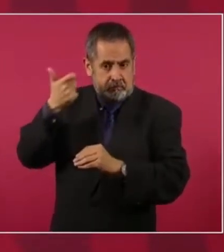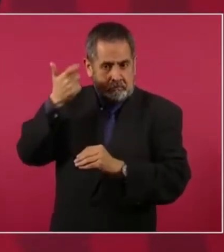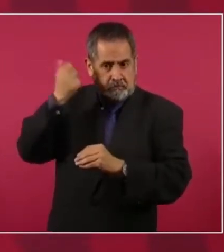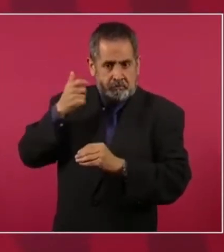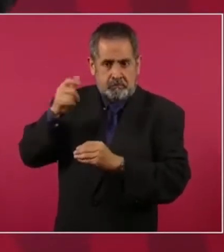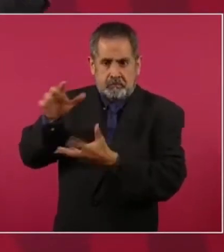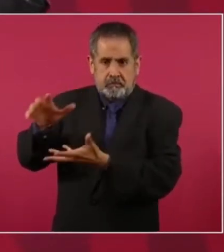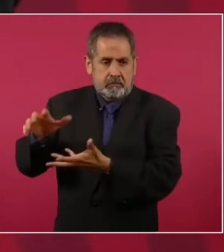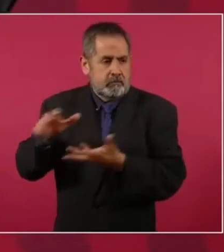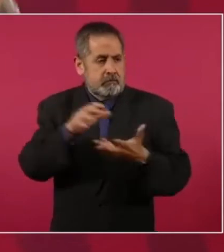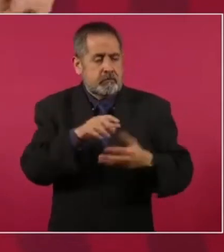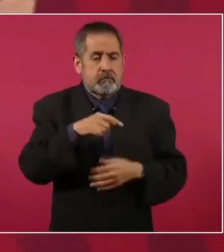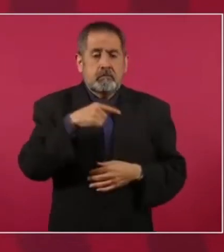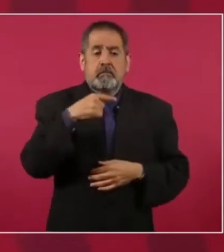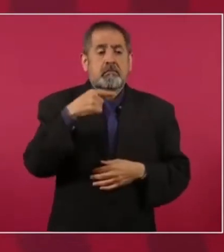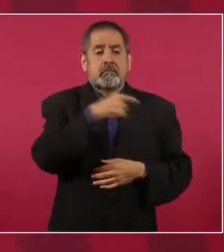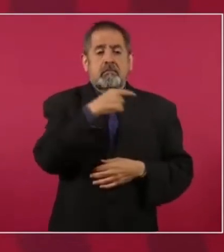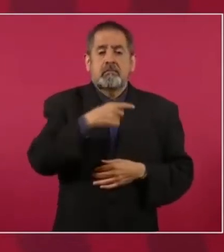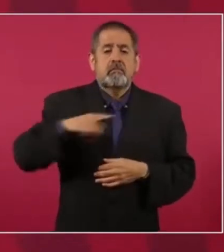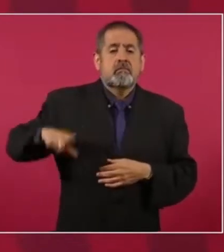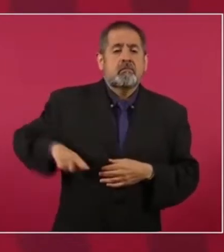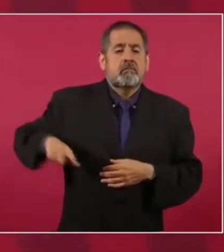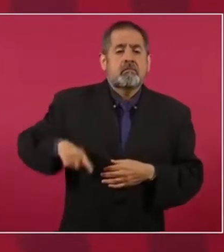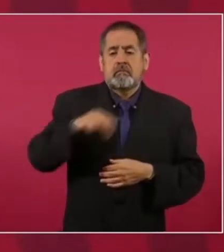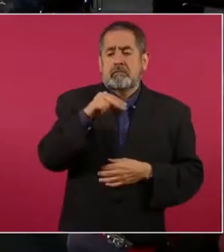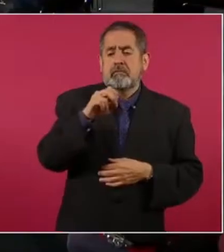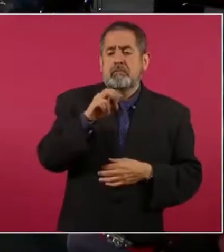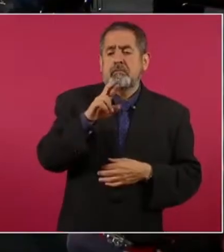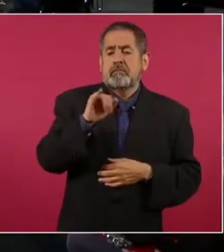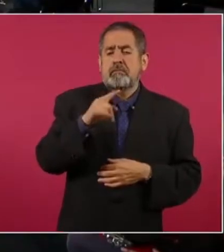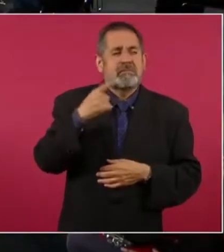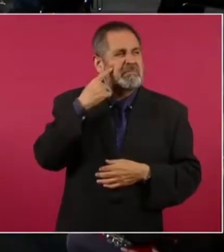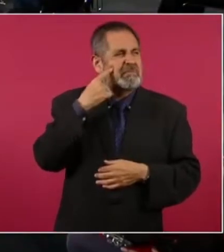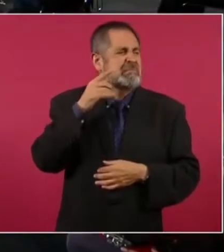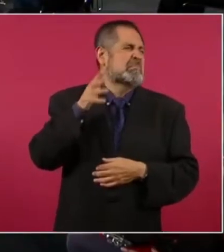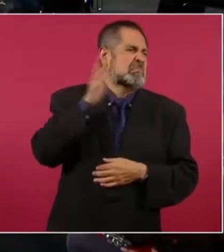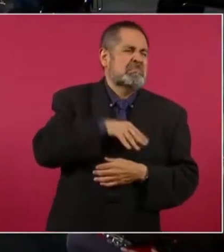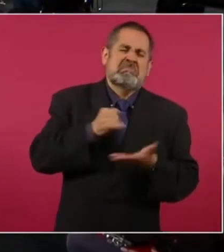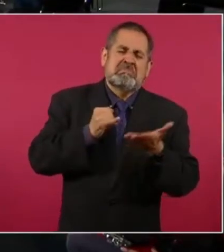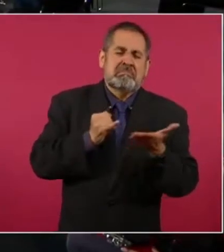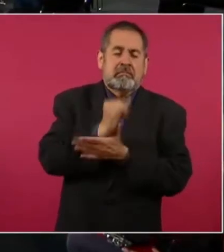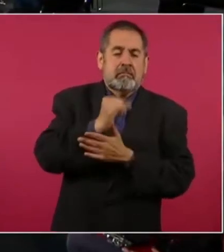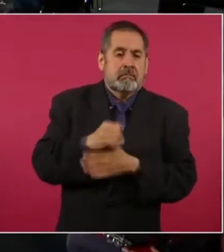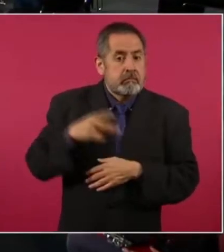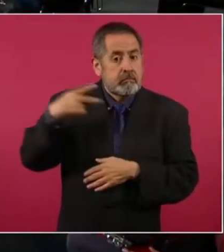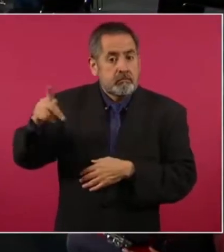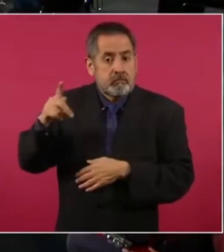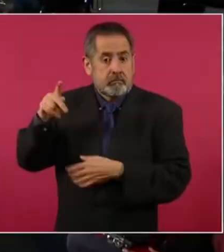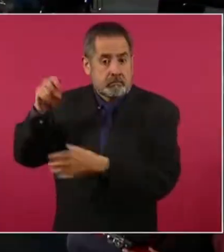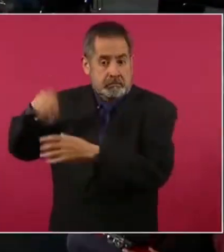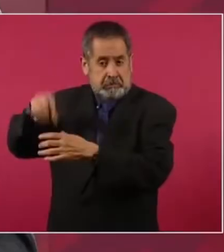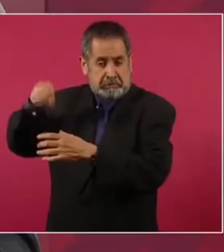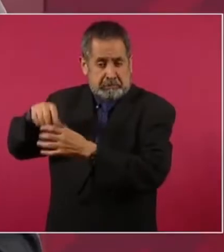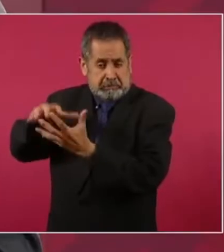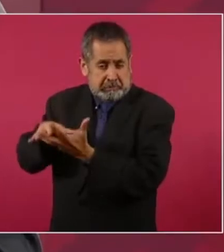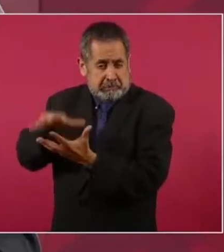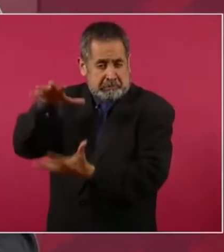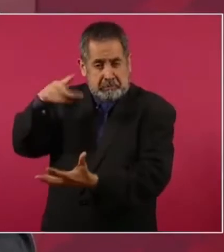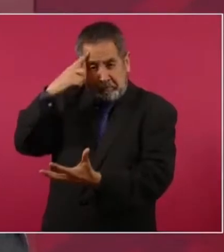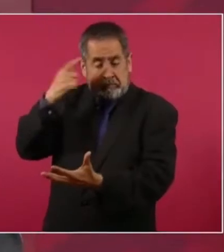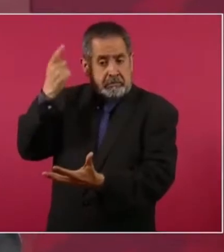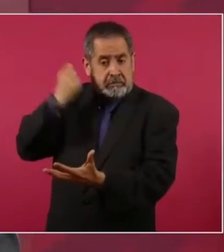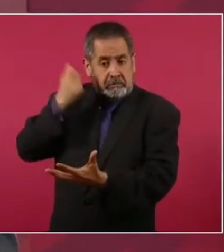y que por una decisión de un gobierno neoliberal todos sus ahorros para la pensión